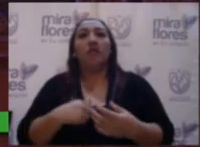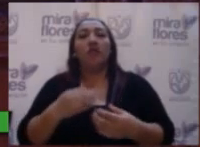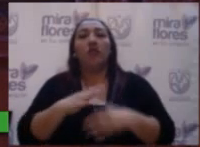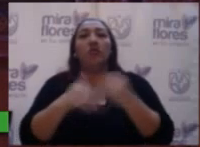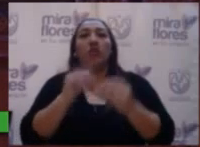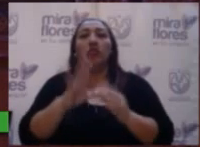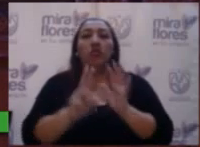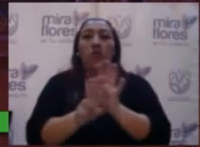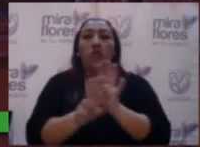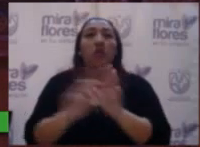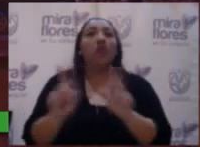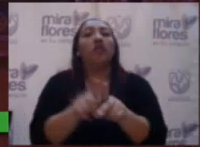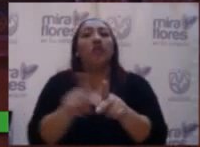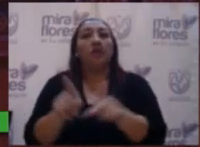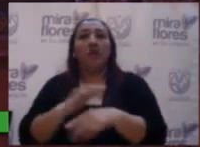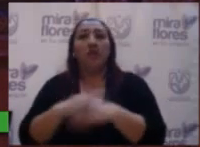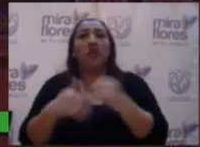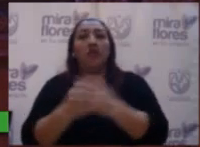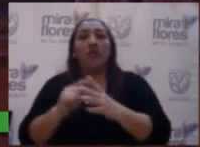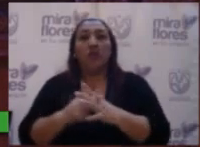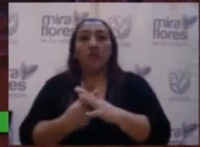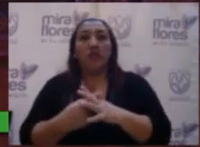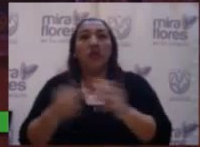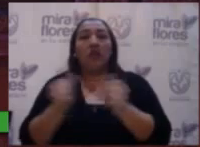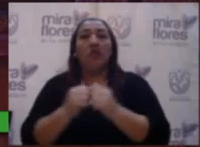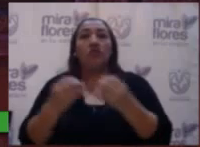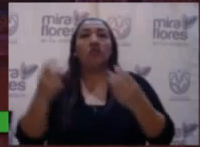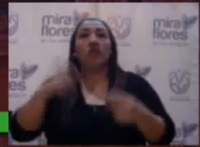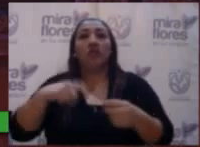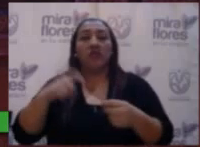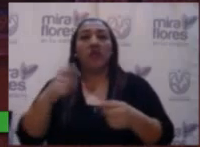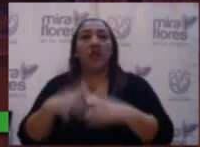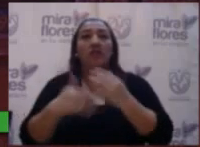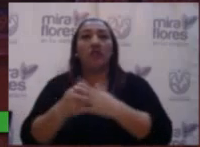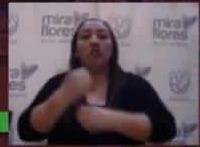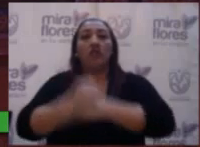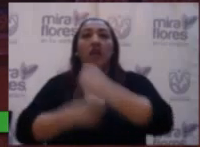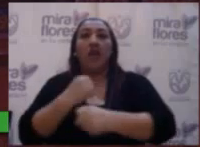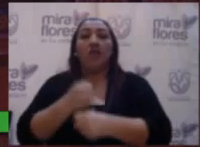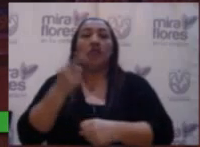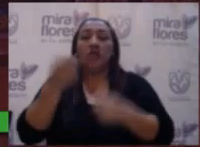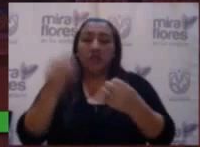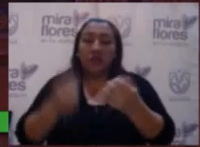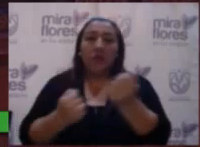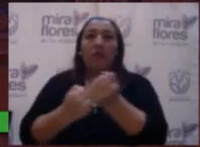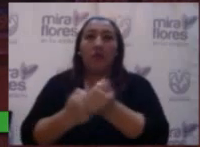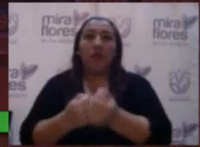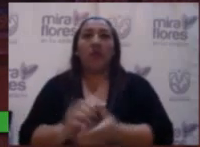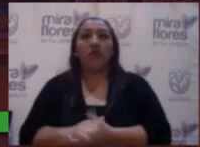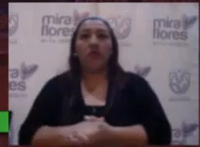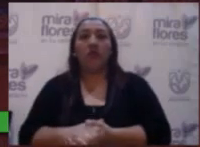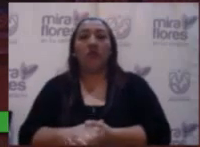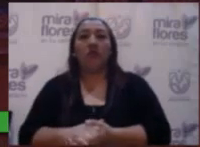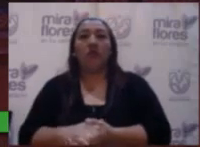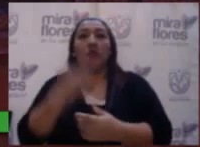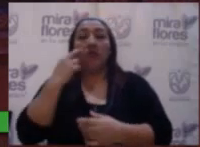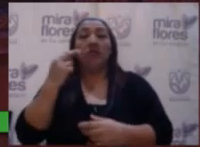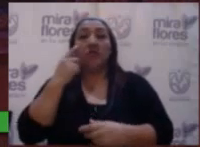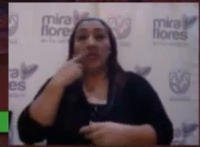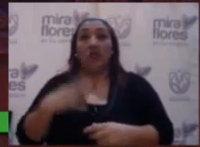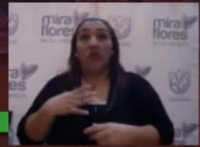voluntariado sino también de los pacientes de extrema necesidad a quienes todos estos años usted ha ayudado por último señor